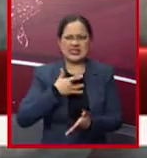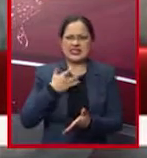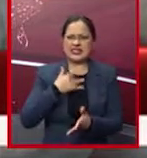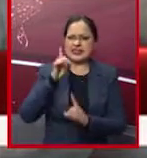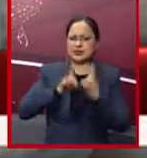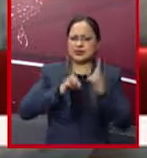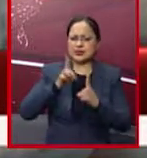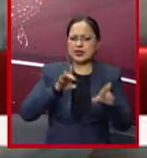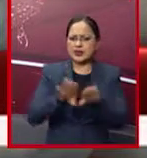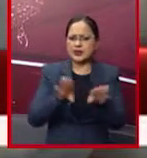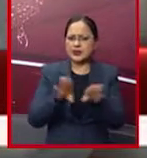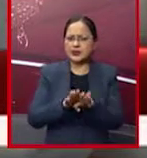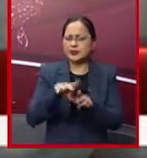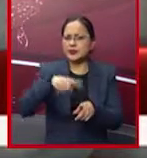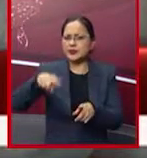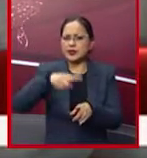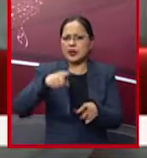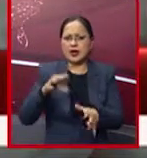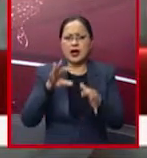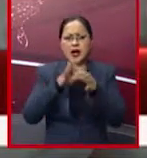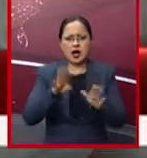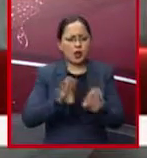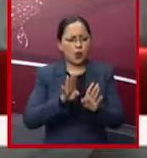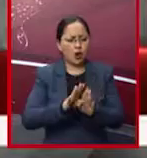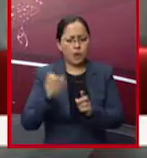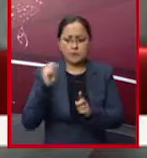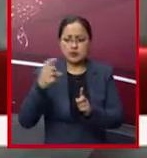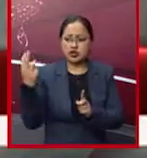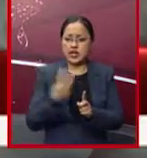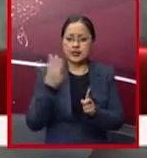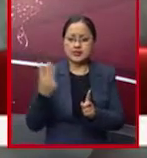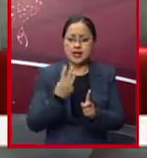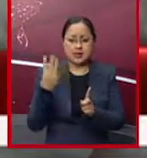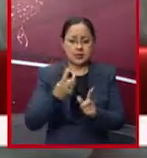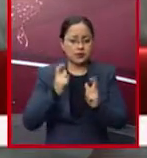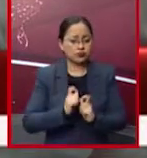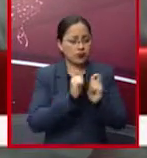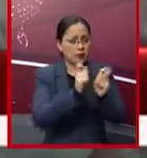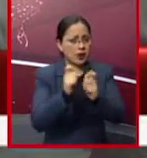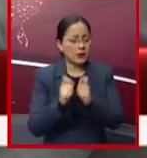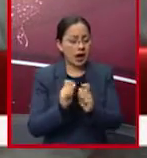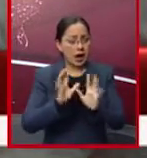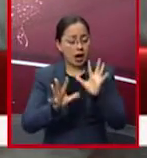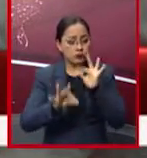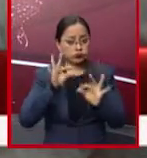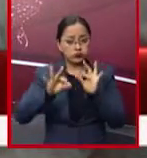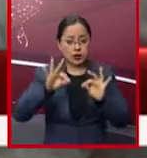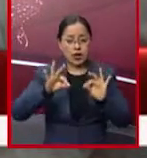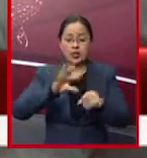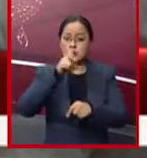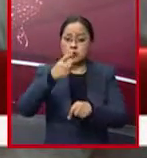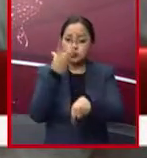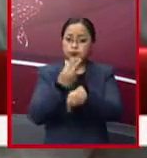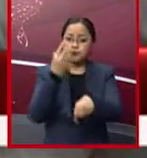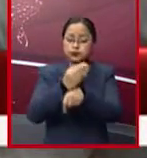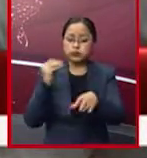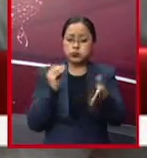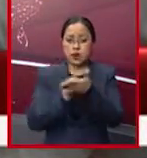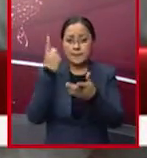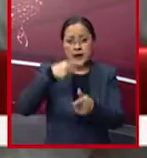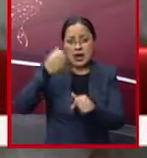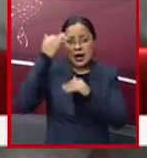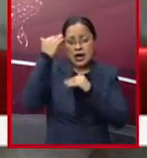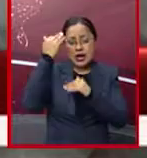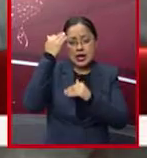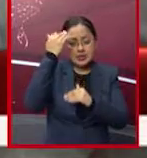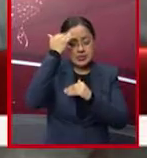primero la integración tal y como venía y posteriormente se hace una modificación legislativa que